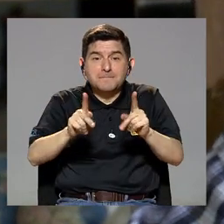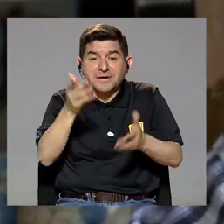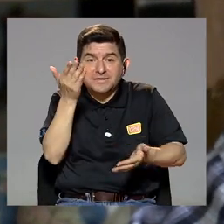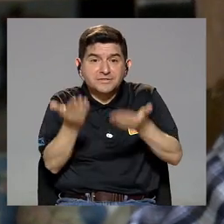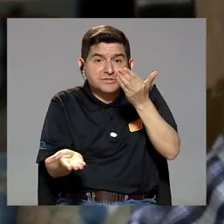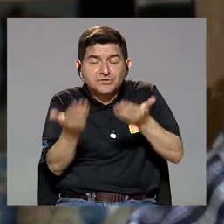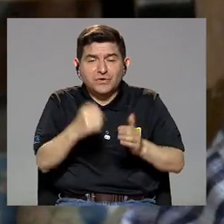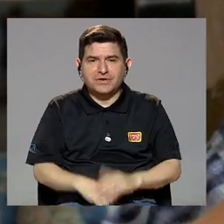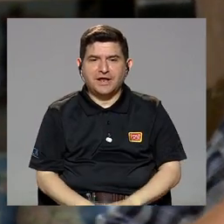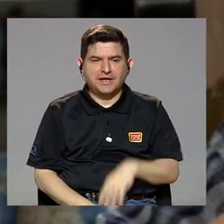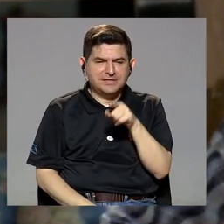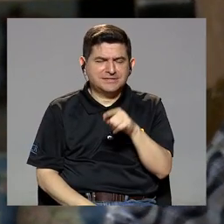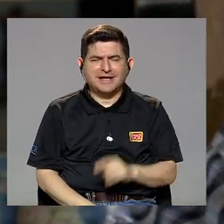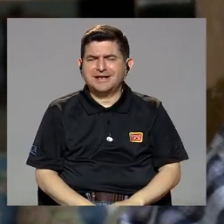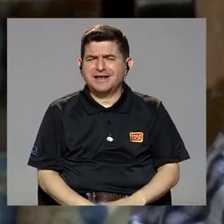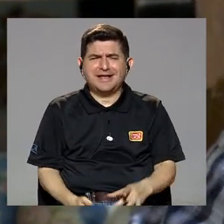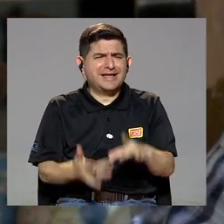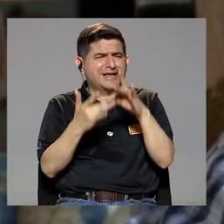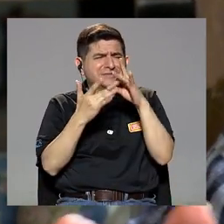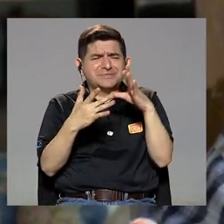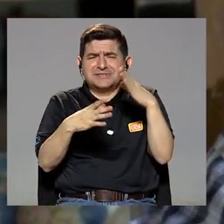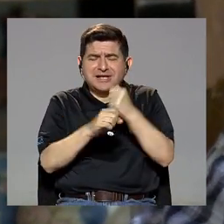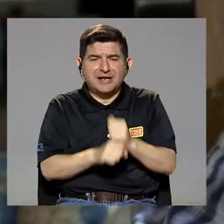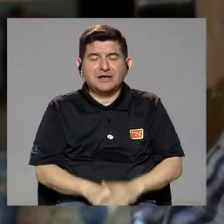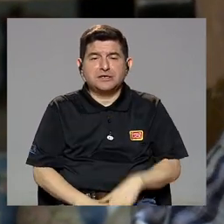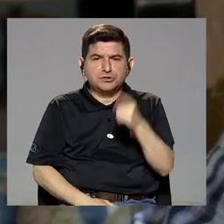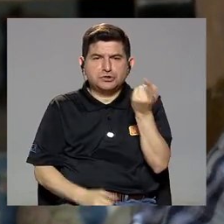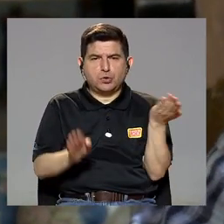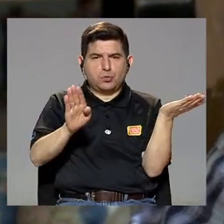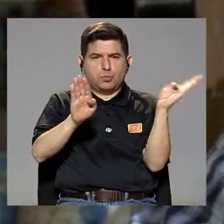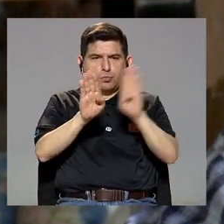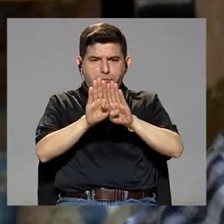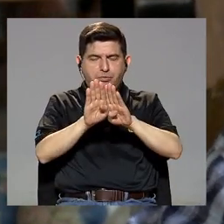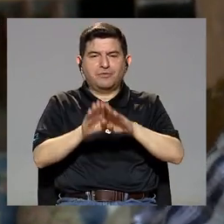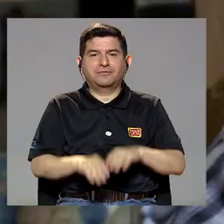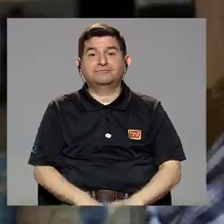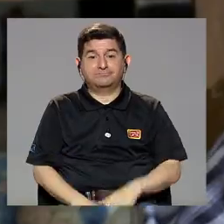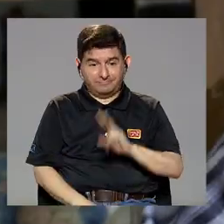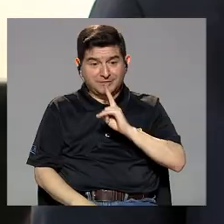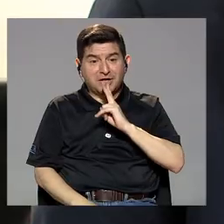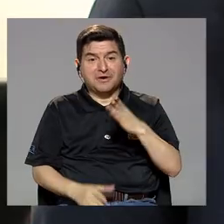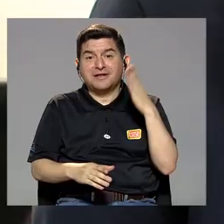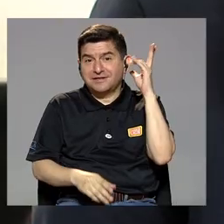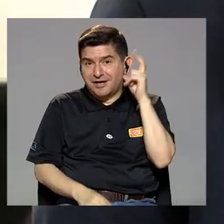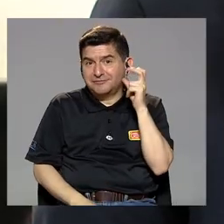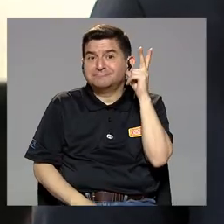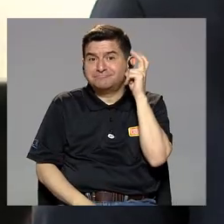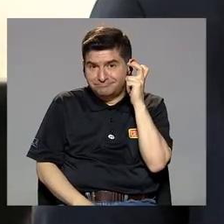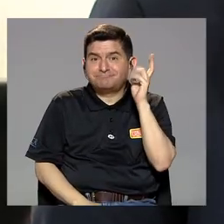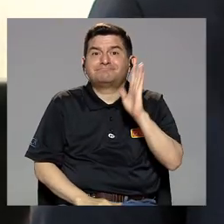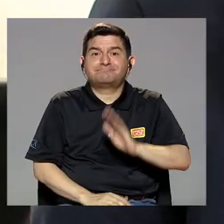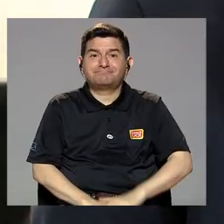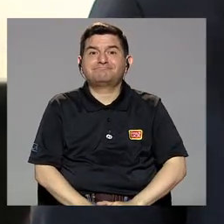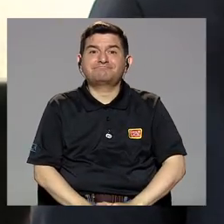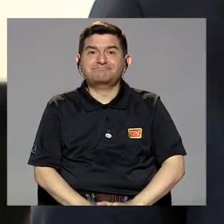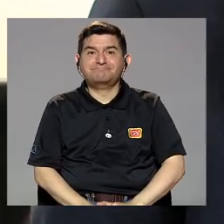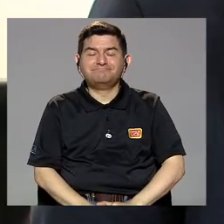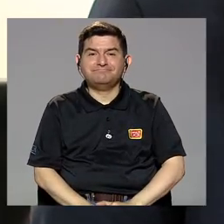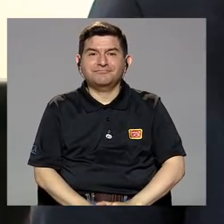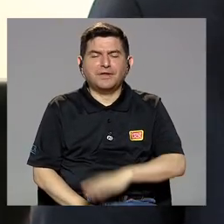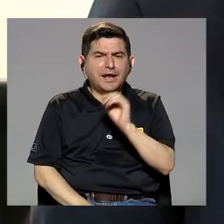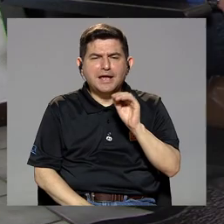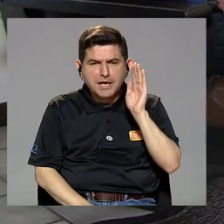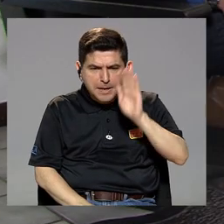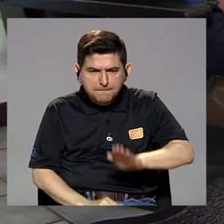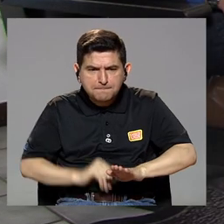estaba dedicada fundamentalmente si se cerraba una puerta que cerrara la puerta de verdad y los pasos